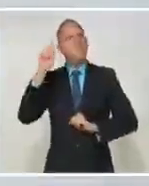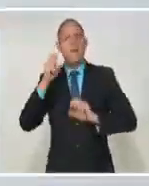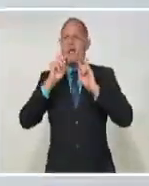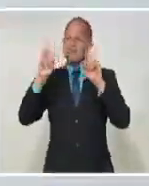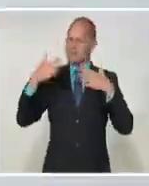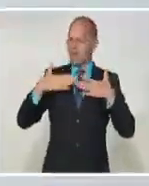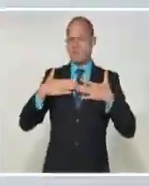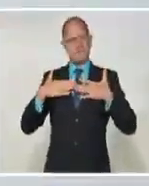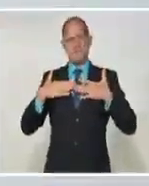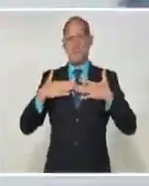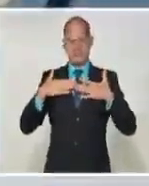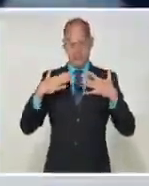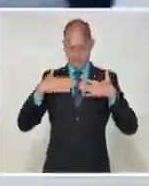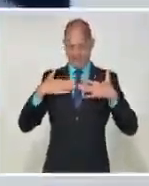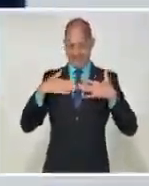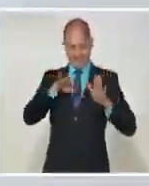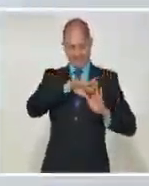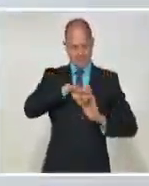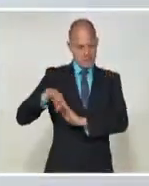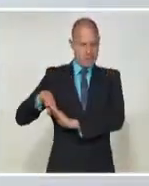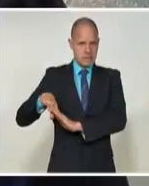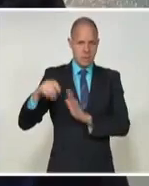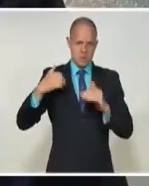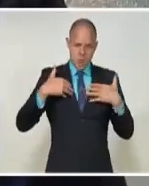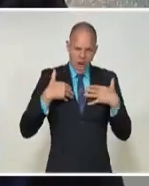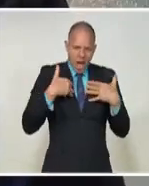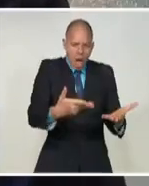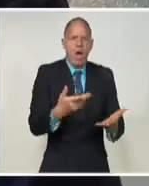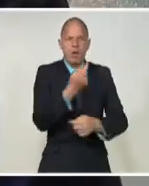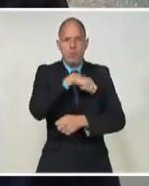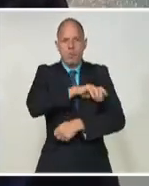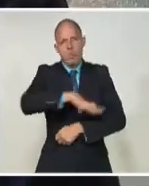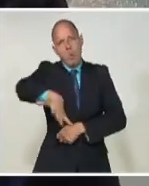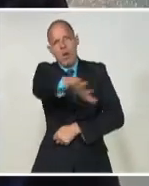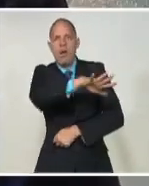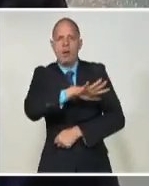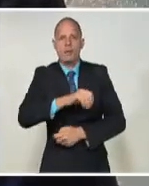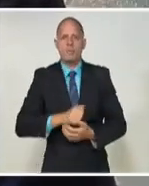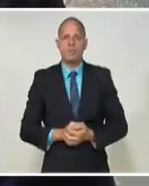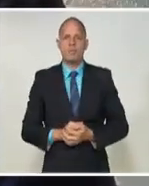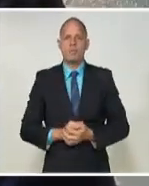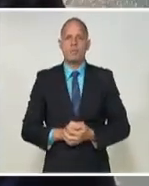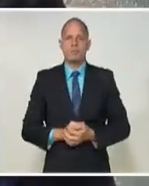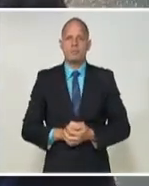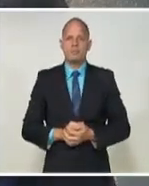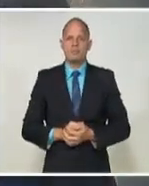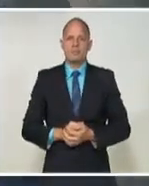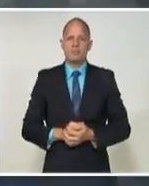parte del legado que acompaña hoy a la seguridad del Estado y al Ministerio del Interior en general.